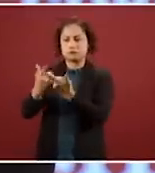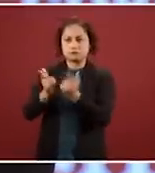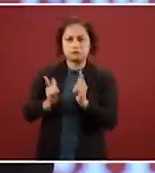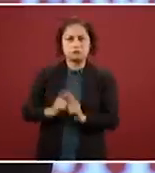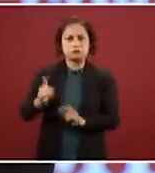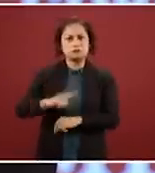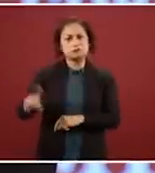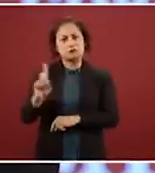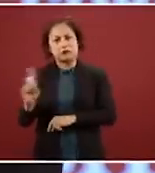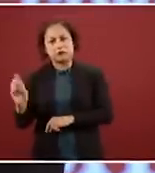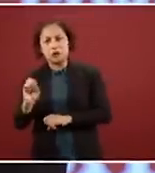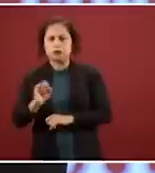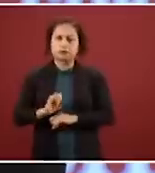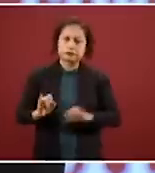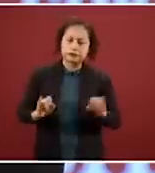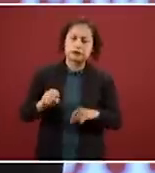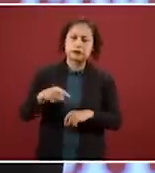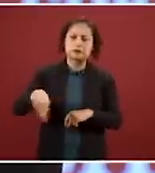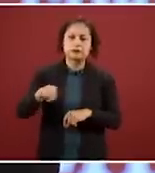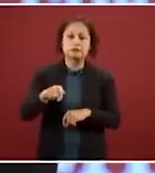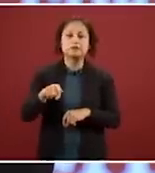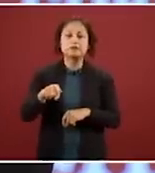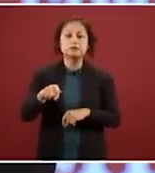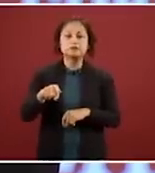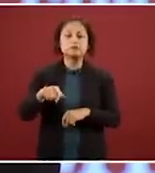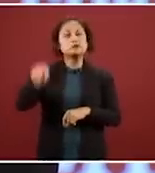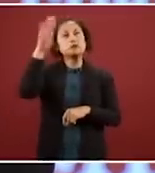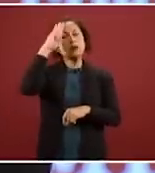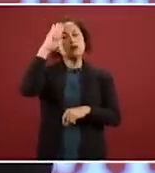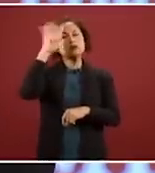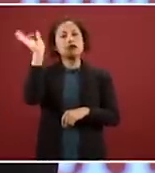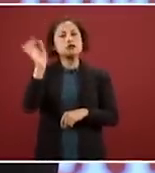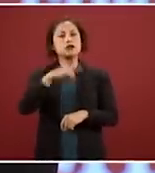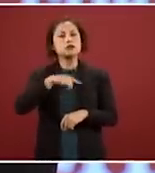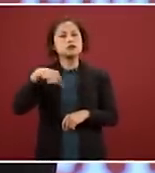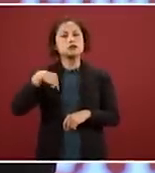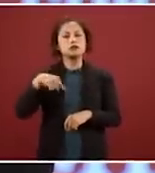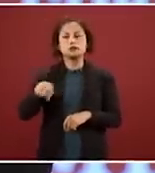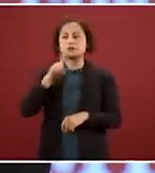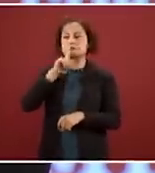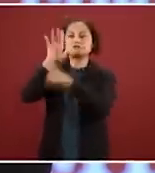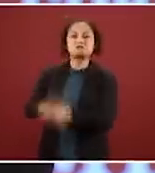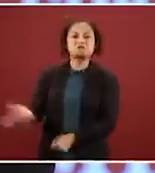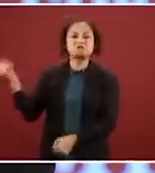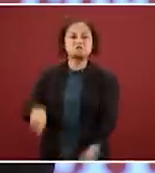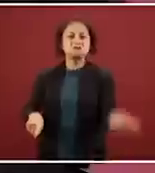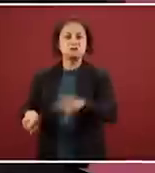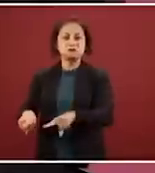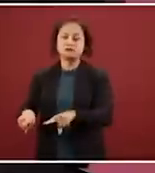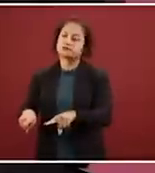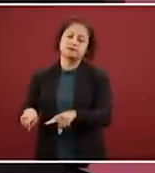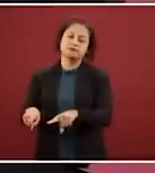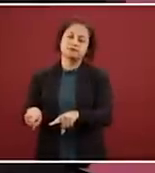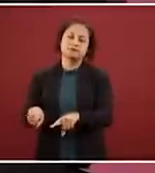que no esperen que nosotros actuemos de manera autoritaria. No somos iguales.